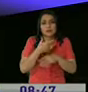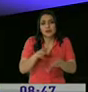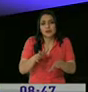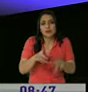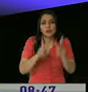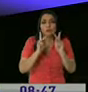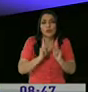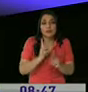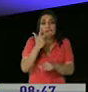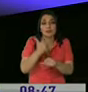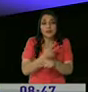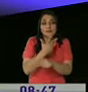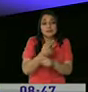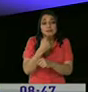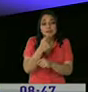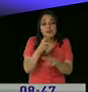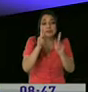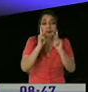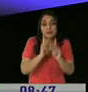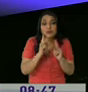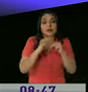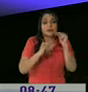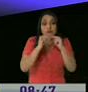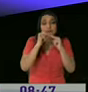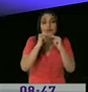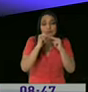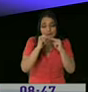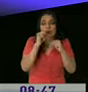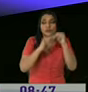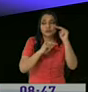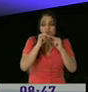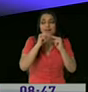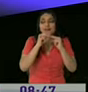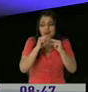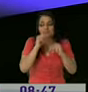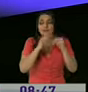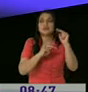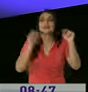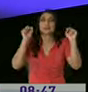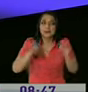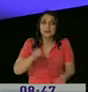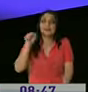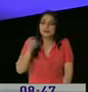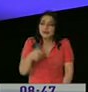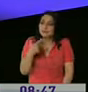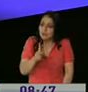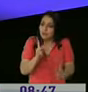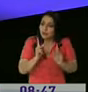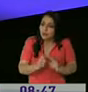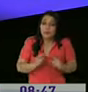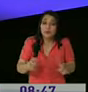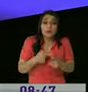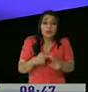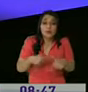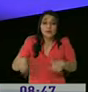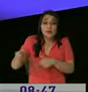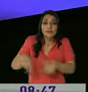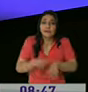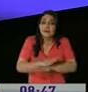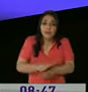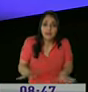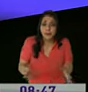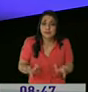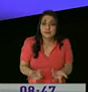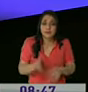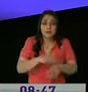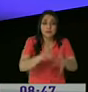ya 3 veces lo ha dicho. O sea, vamos a construir el puente, sí le vamos a dar el puente. Los vecinos lo que están necesitando urgentemente es que le ayuden con el tráfico, creado porque